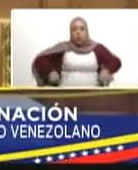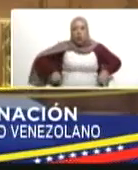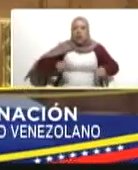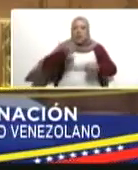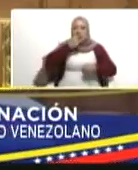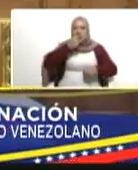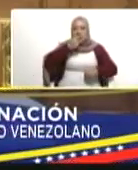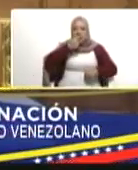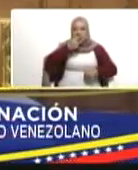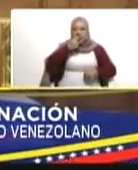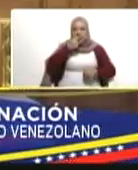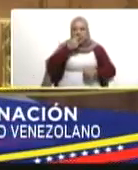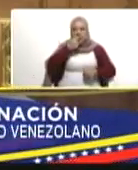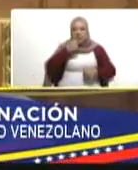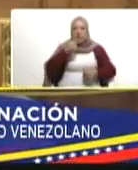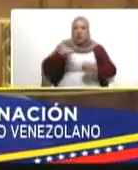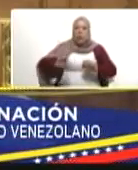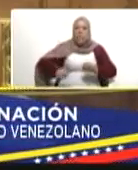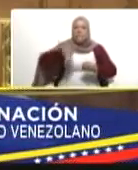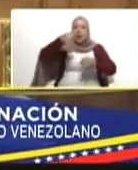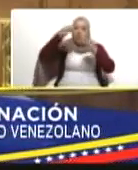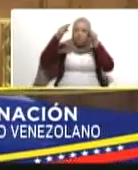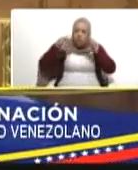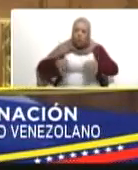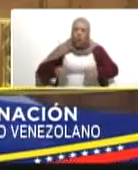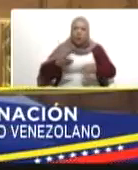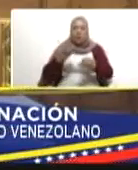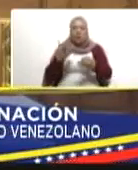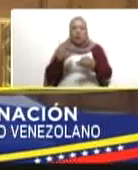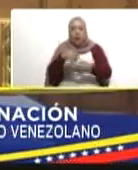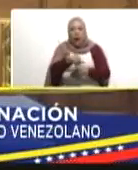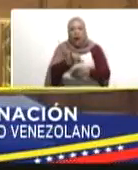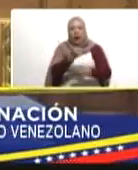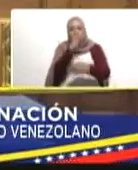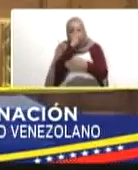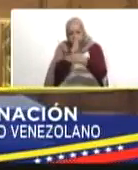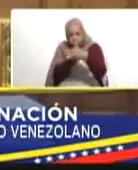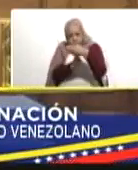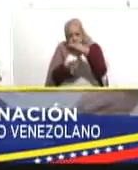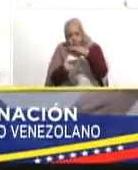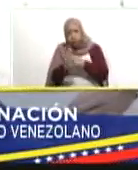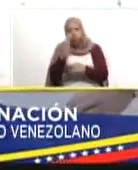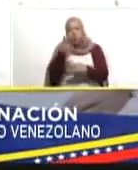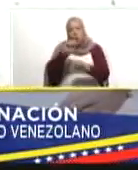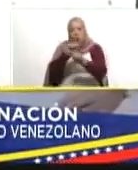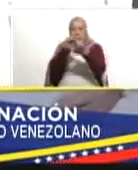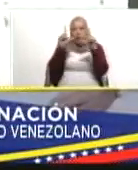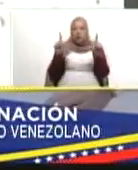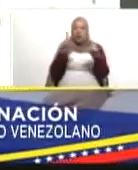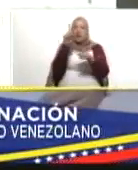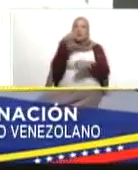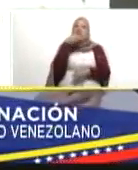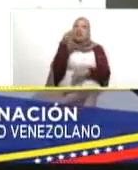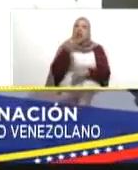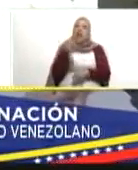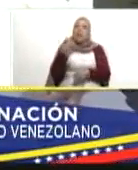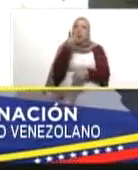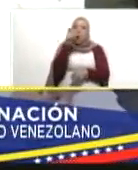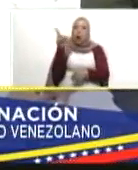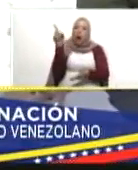bolivariana que es la mayor fortaleza y antídoto que tenemos para descubrirlo siempre año